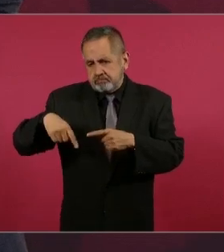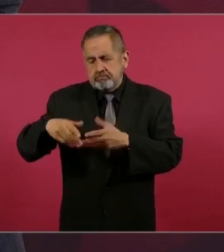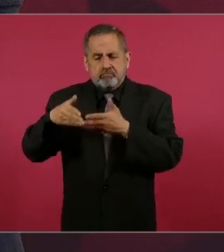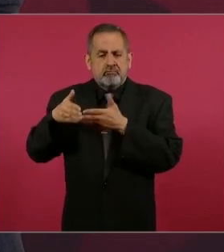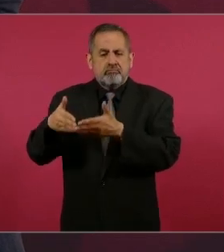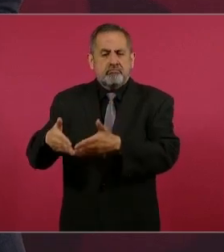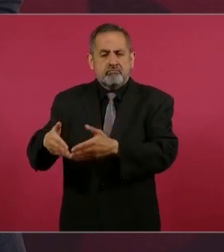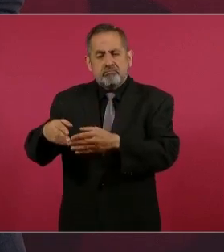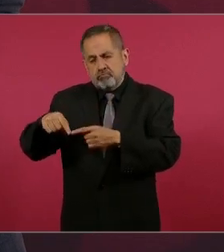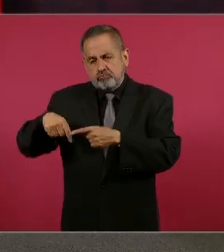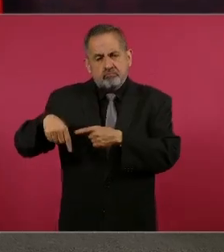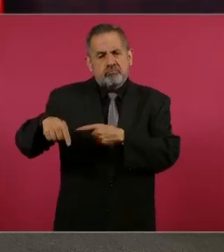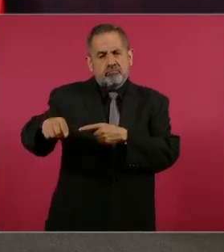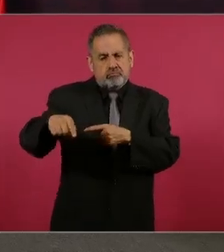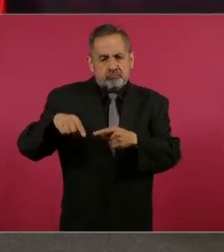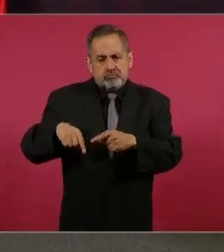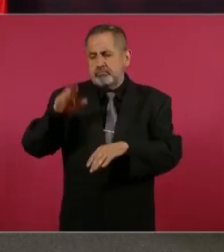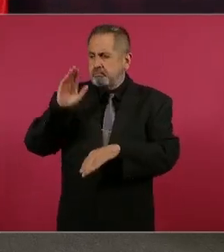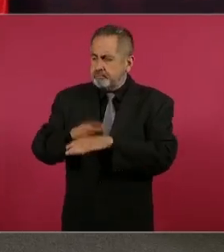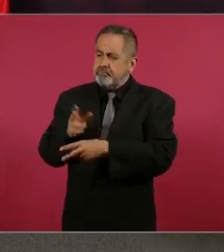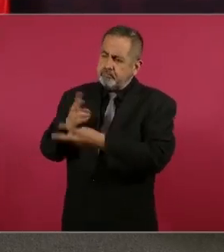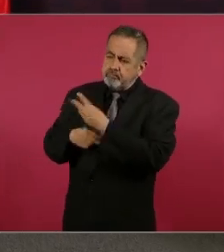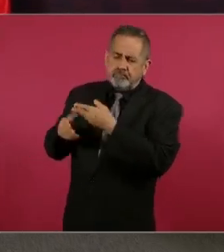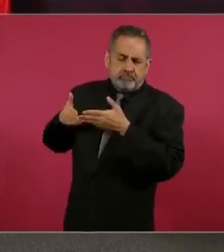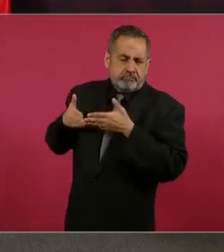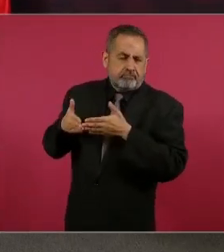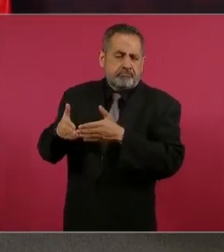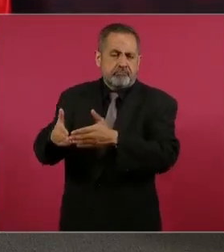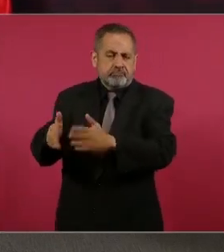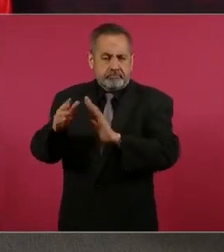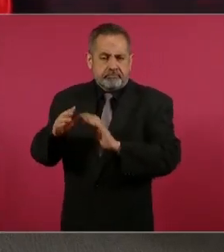paso más barcos por el canal.